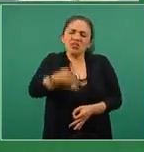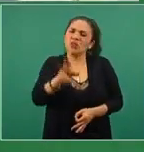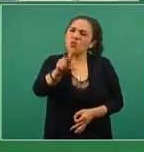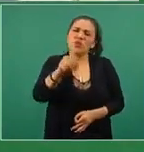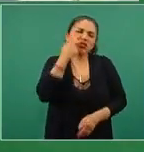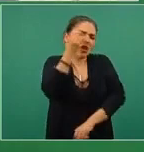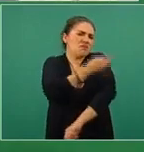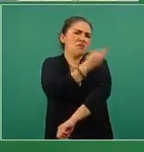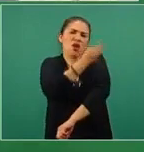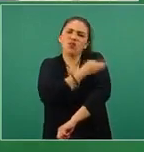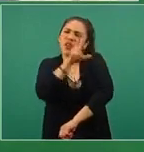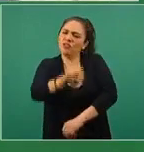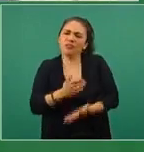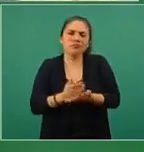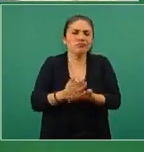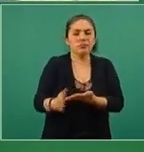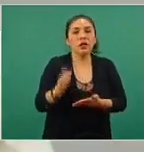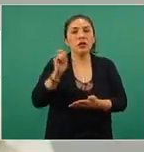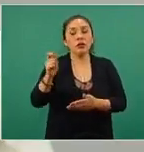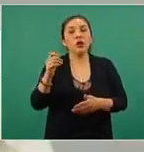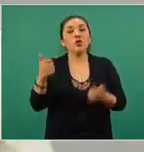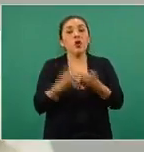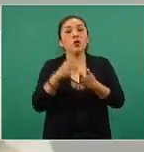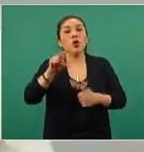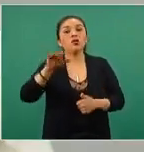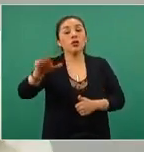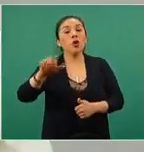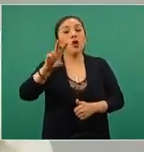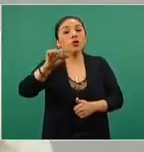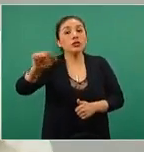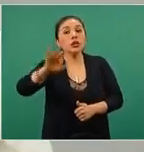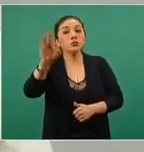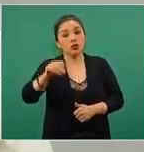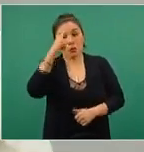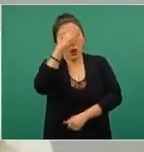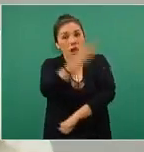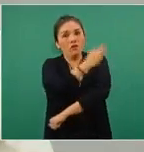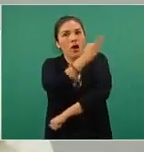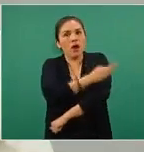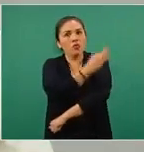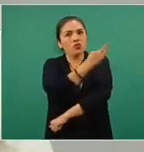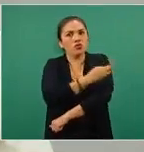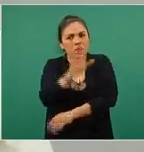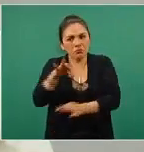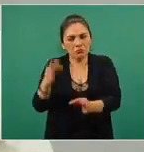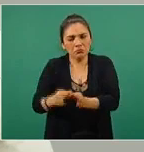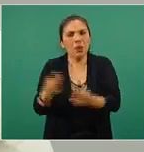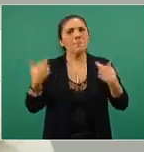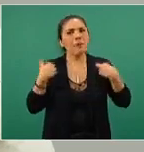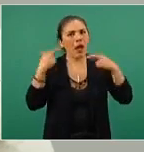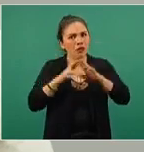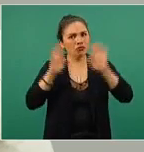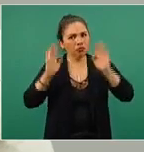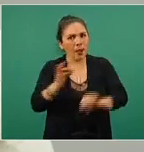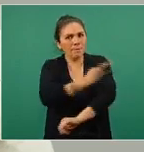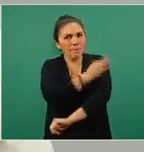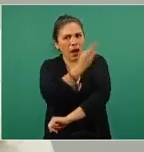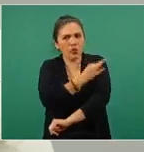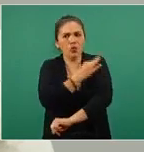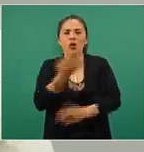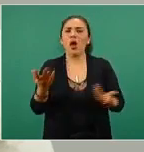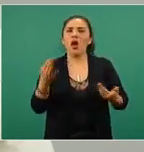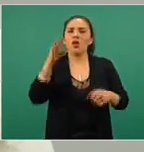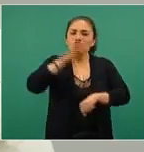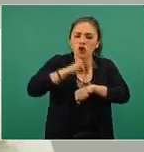la vacuna, tenemos por arriba el 86% de cobertura en los adultos mayores. Los maestros se han vacunado y no se diga el